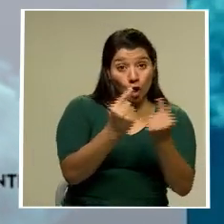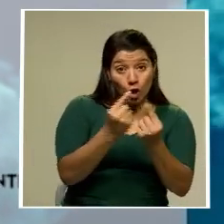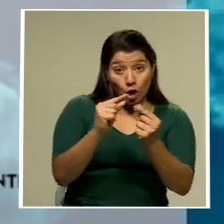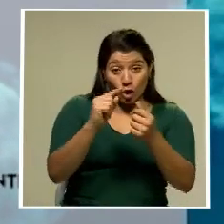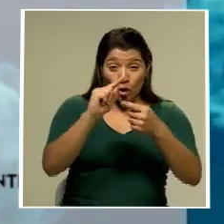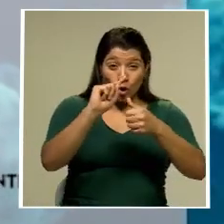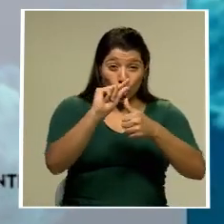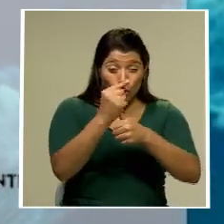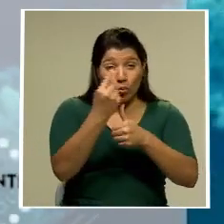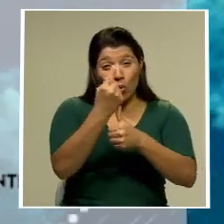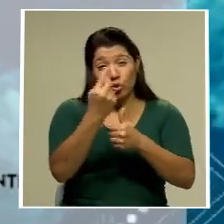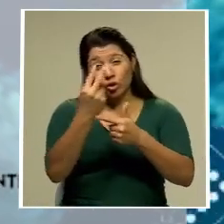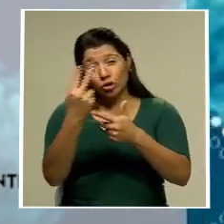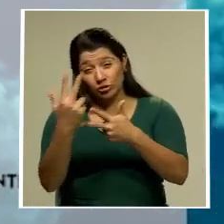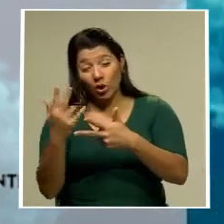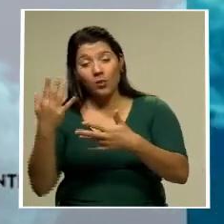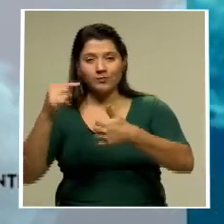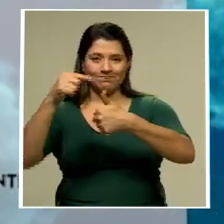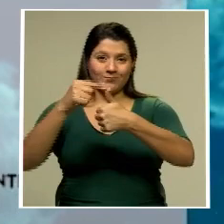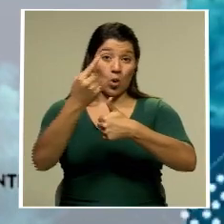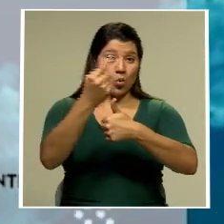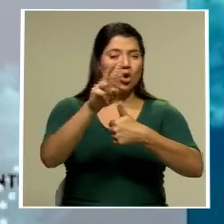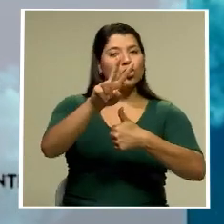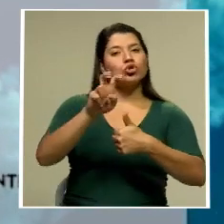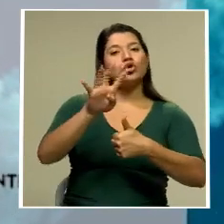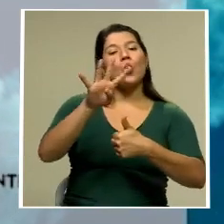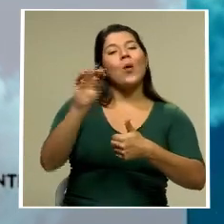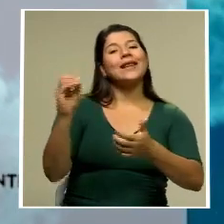distribución avanza así. Grupo 1,